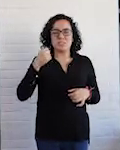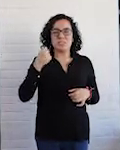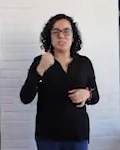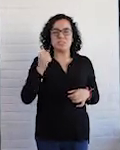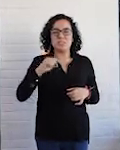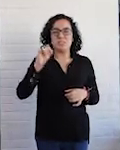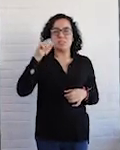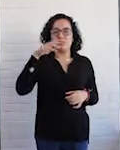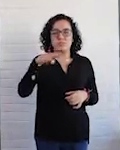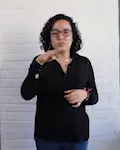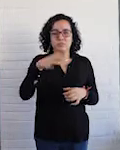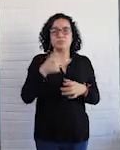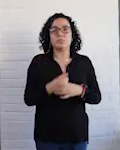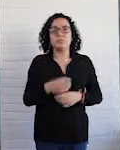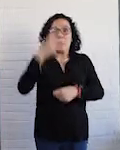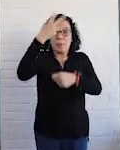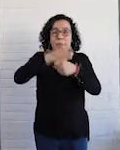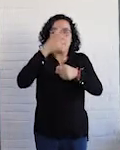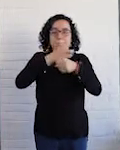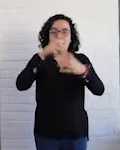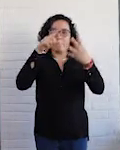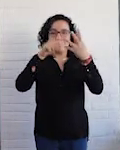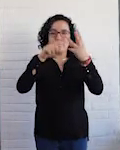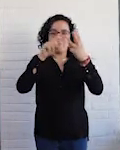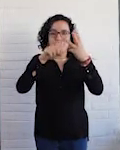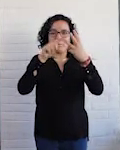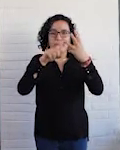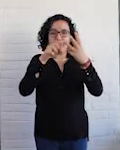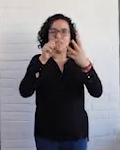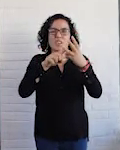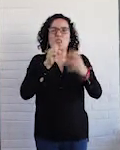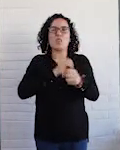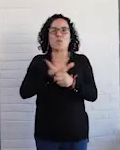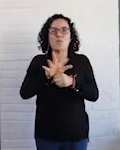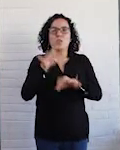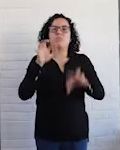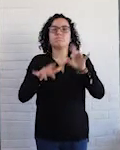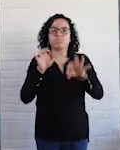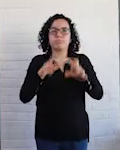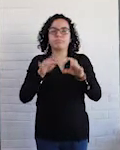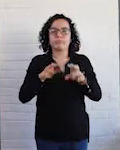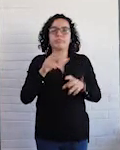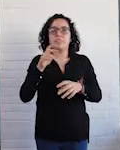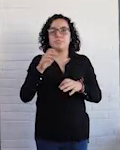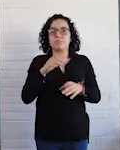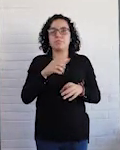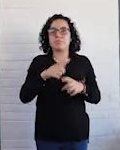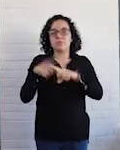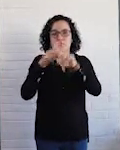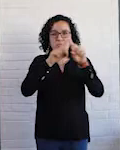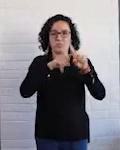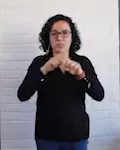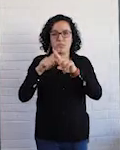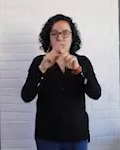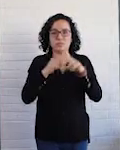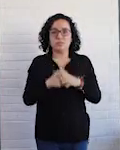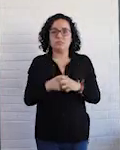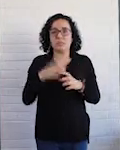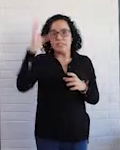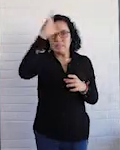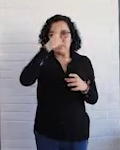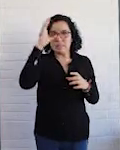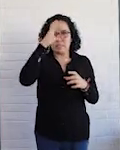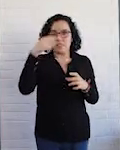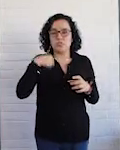la tercera revolución, la que estamos viviendo en este momento, es la revolución digital, en donde vamos a tener que aprender a dominar